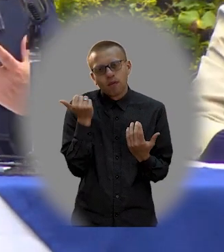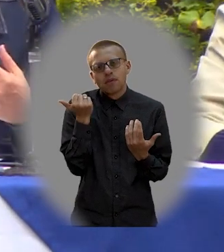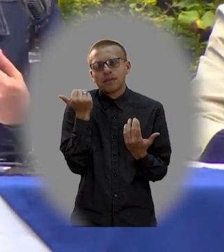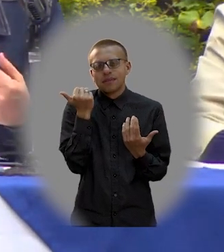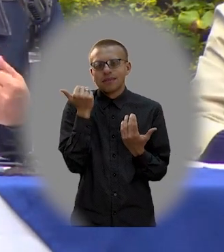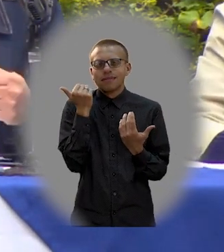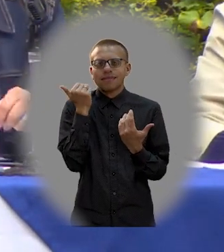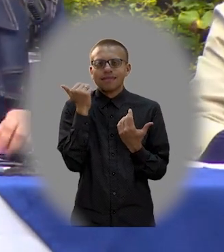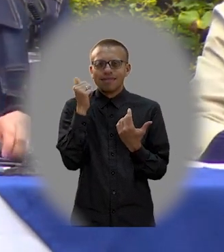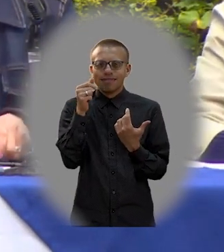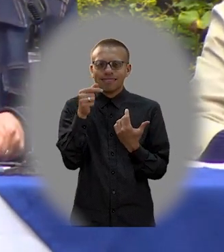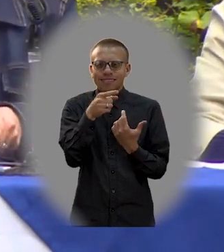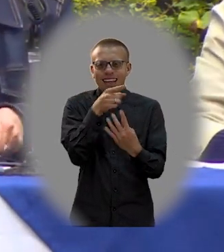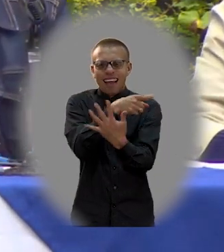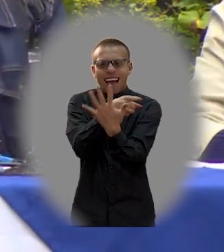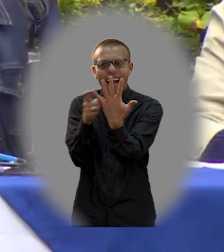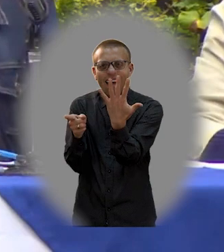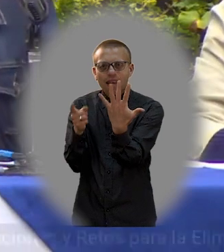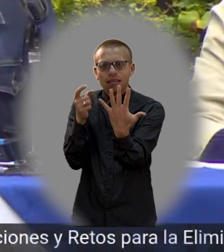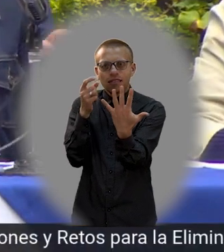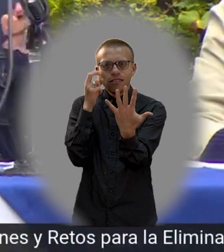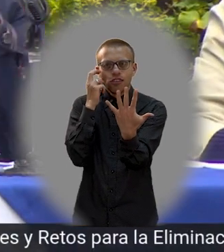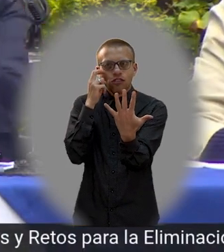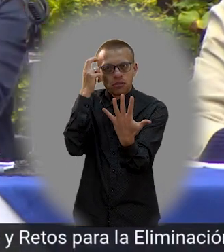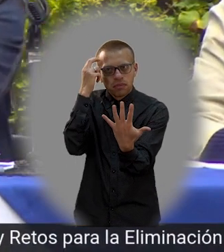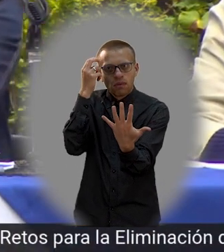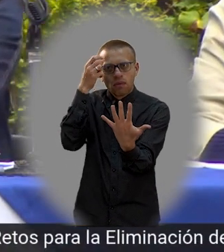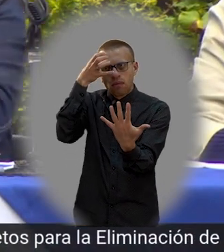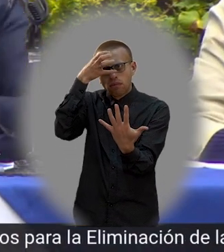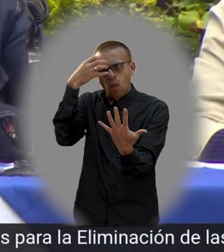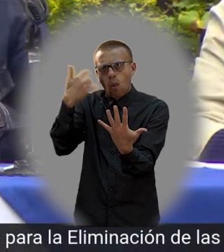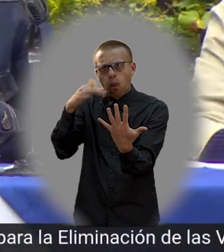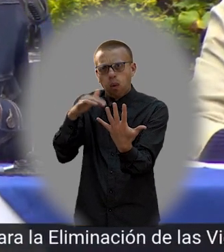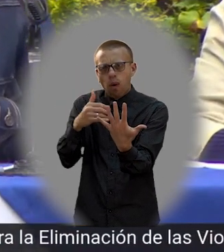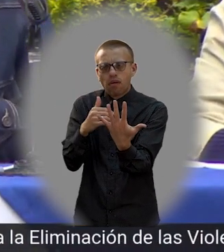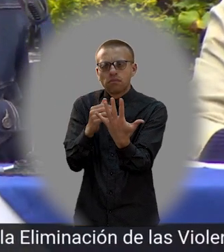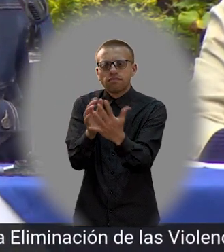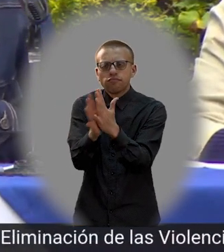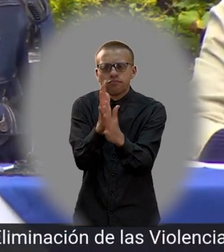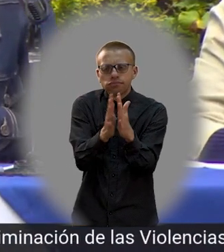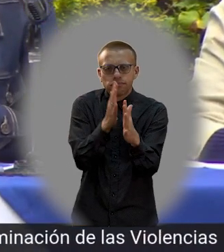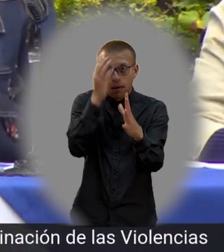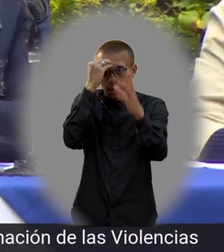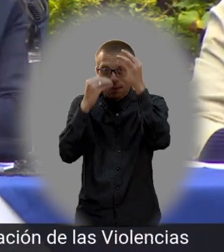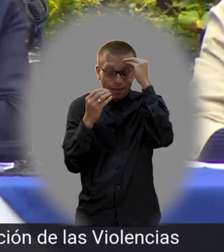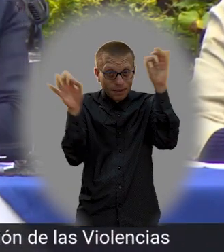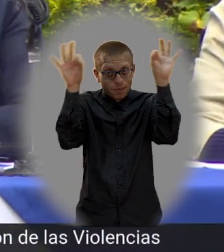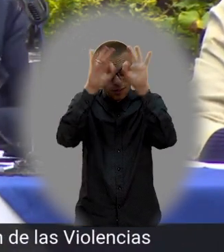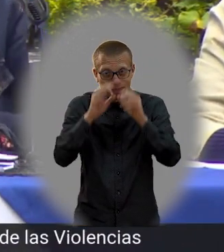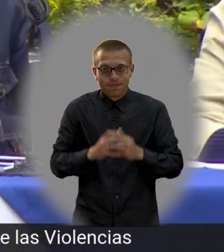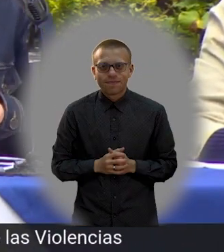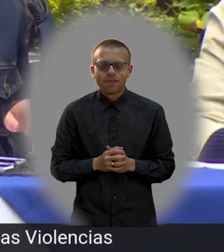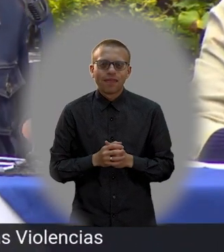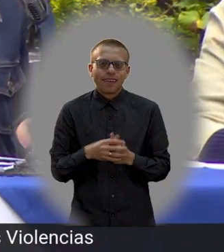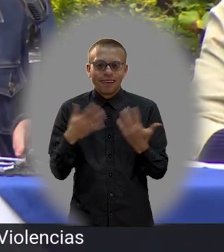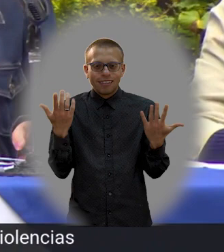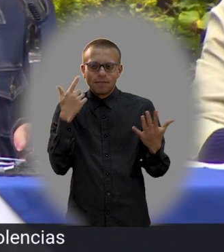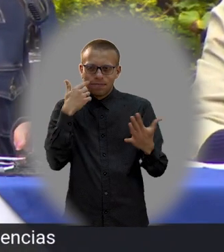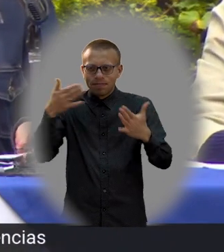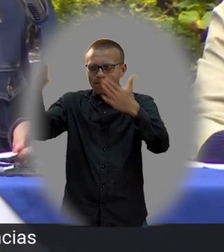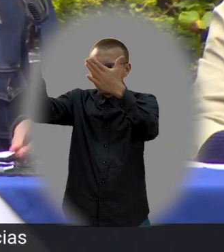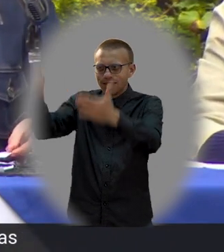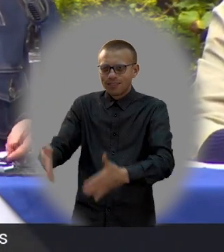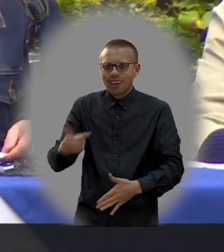riqueza de nuestras panelistas aquí. Entonces, Diana, nuestra directora del Centro de Justicia, con quien además hemos tenido